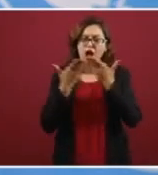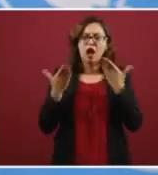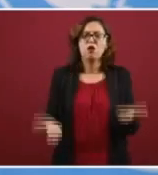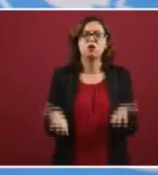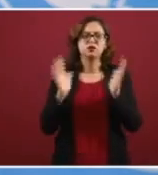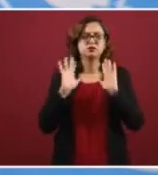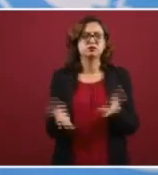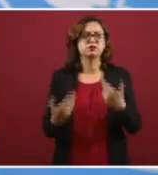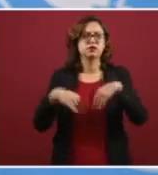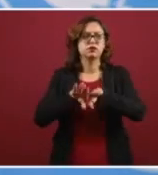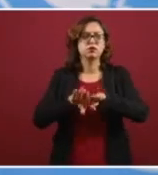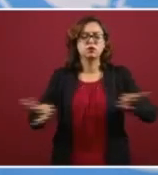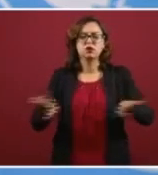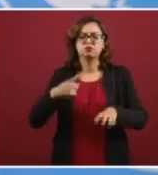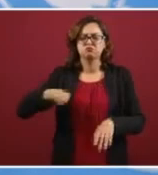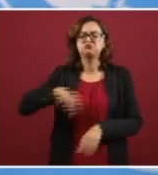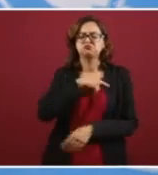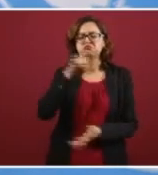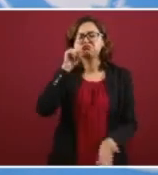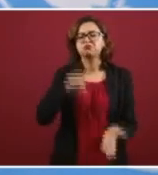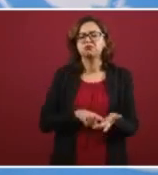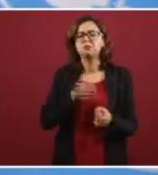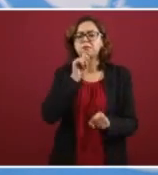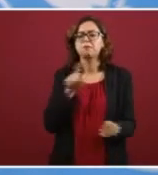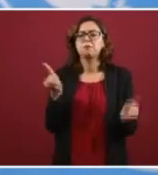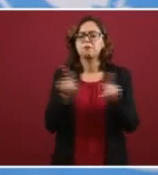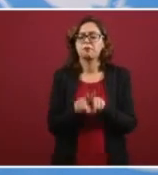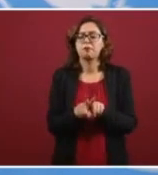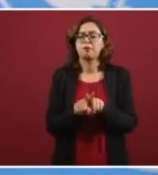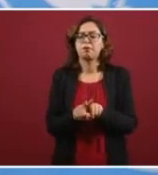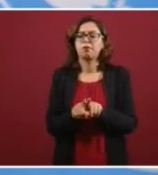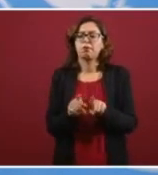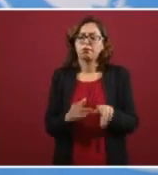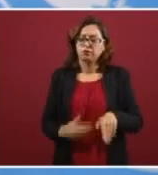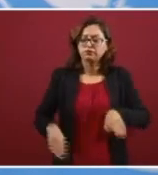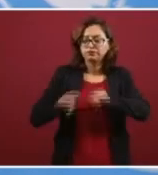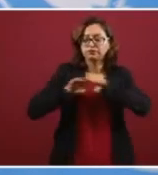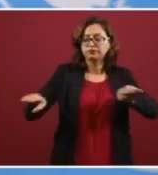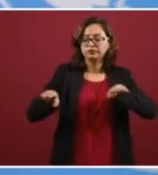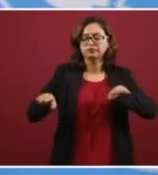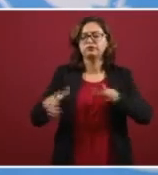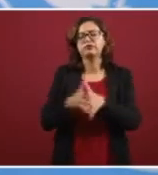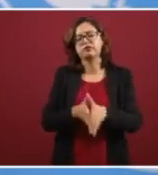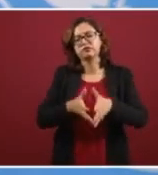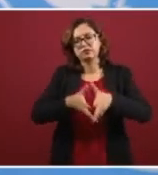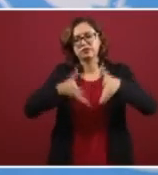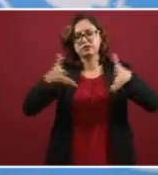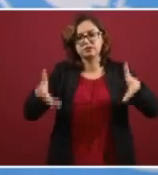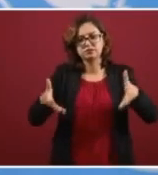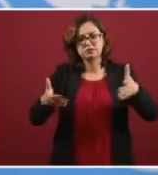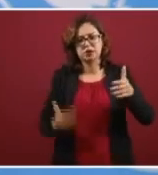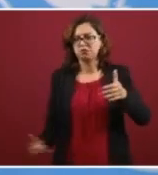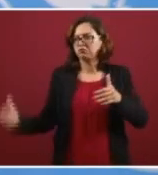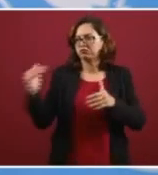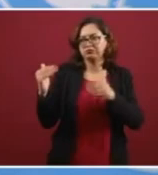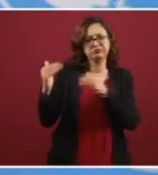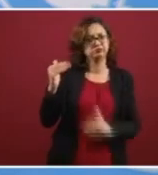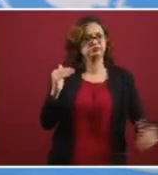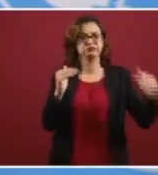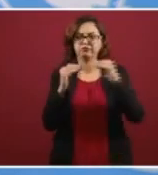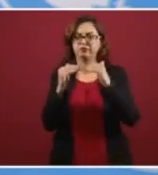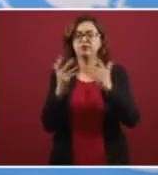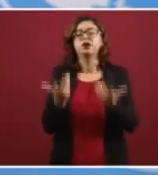la pobreza y destacó que una condición necesaria para alcanzar la igualdad es desmantelar privilegios. Nosotros creemos